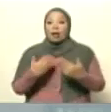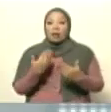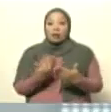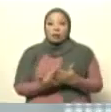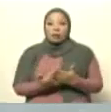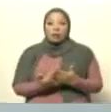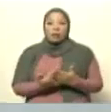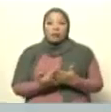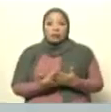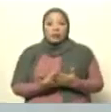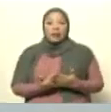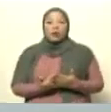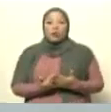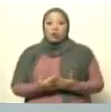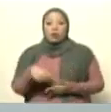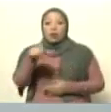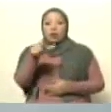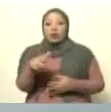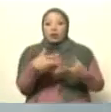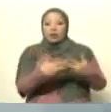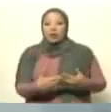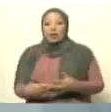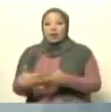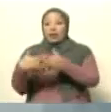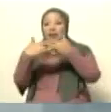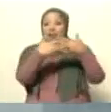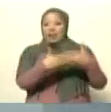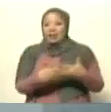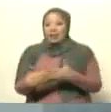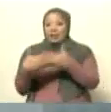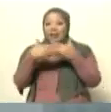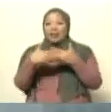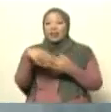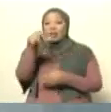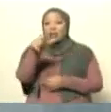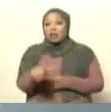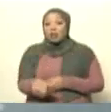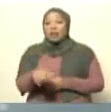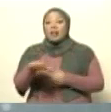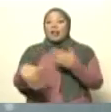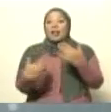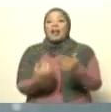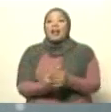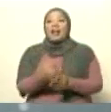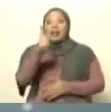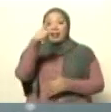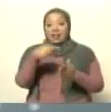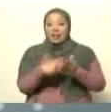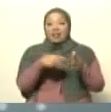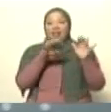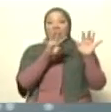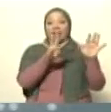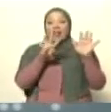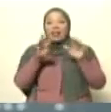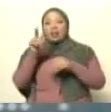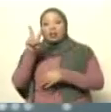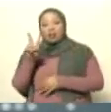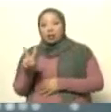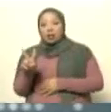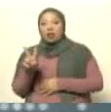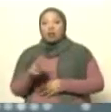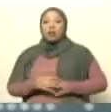los antecedentes. Ahí insurgimos nosotros en el año 92 junto al comandante Hugo Chávez,